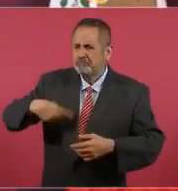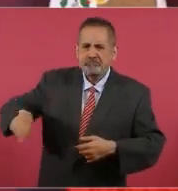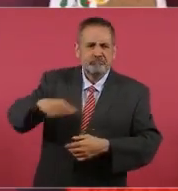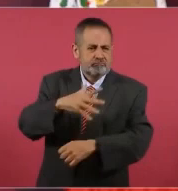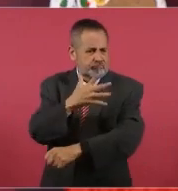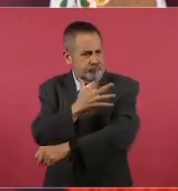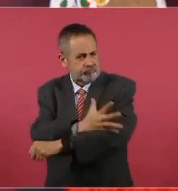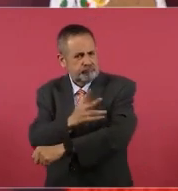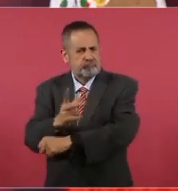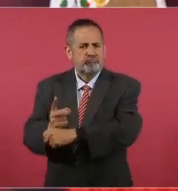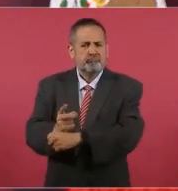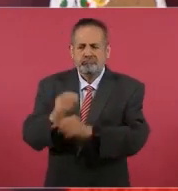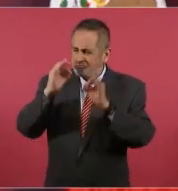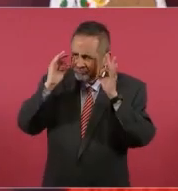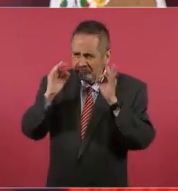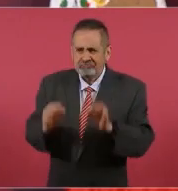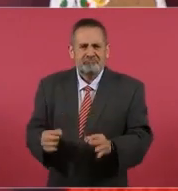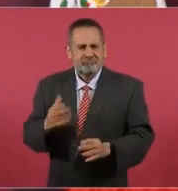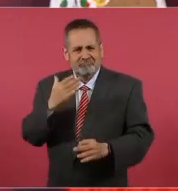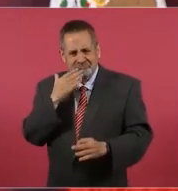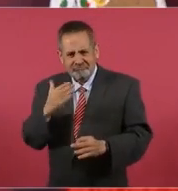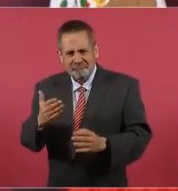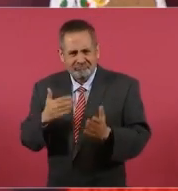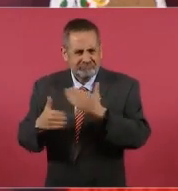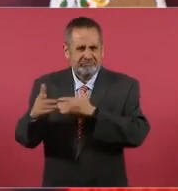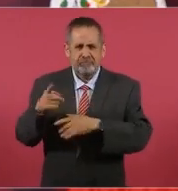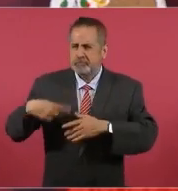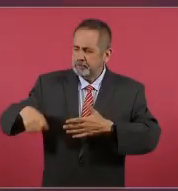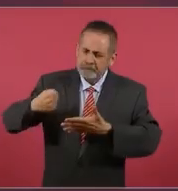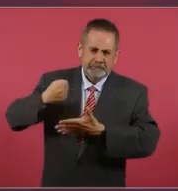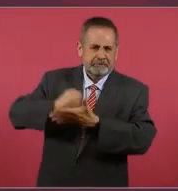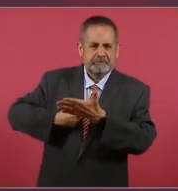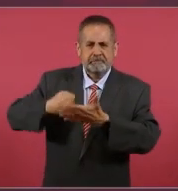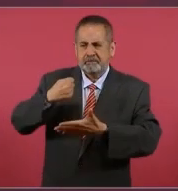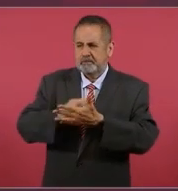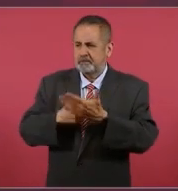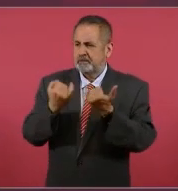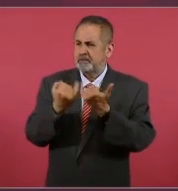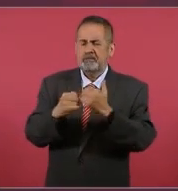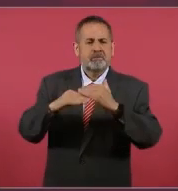honestidad, de lucha por la justicia.